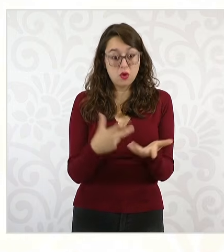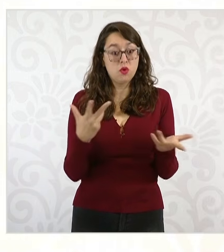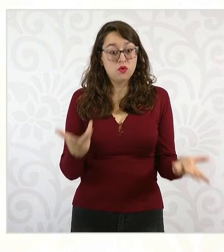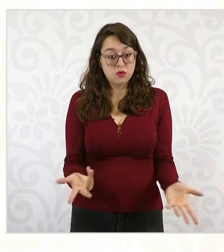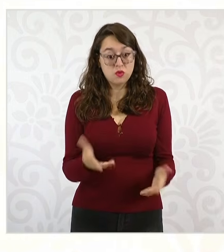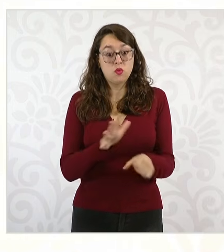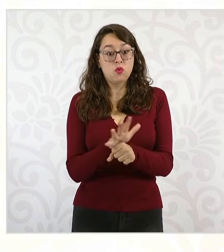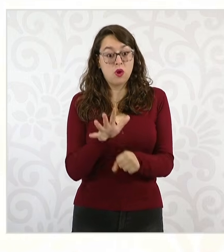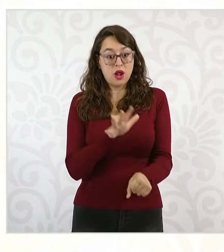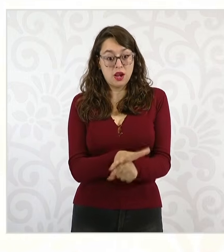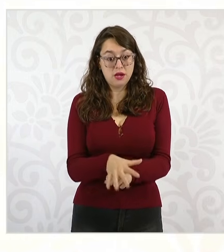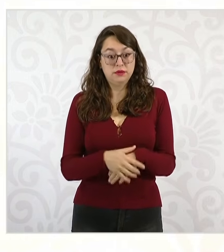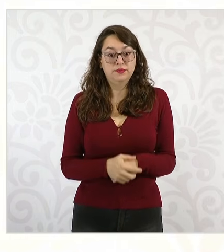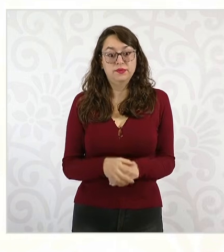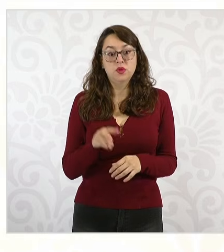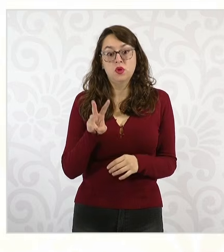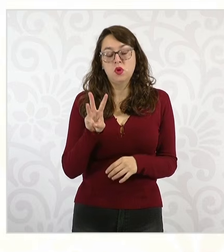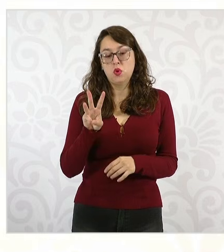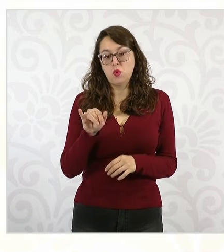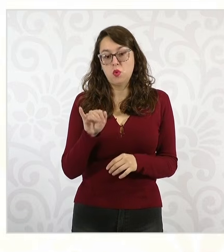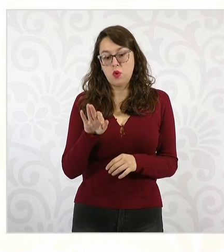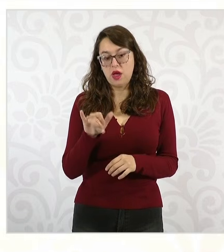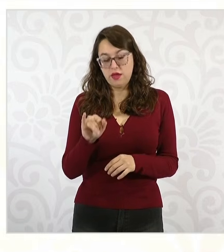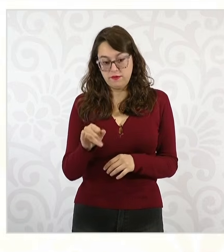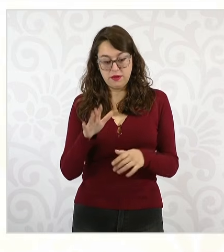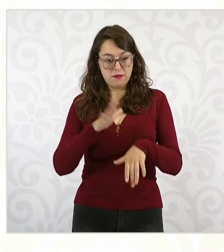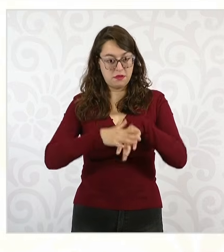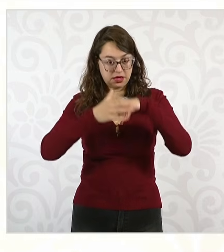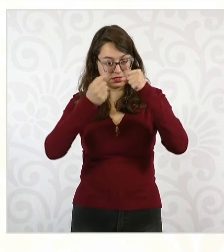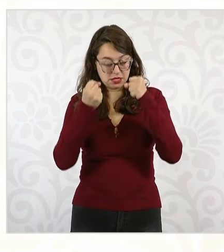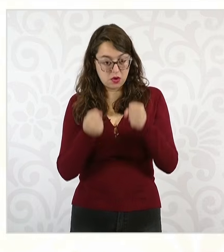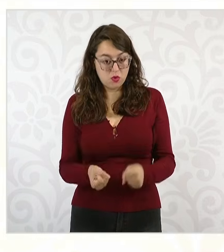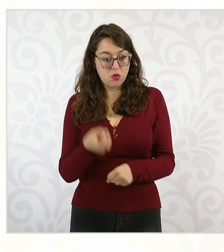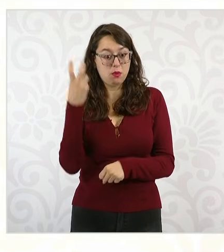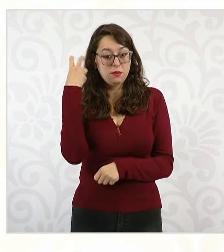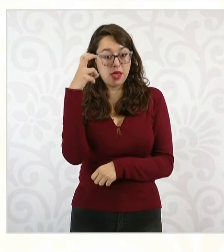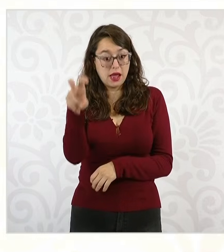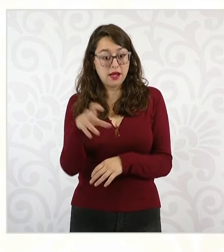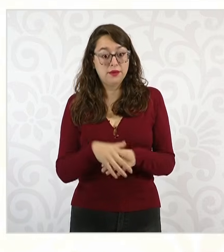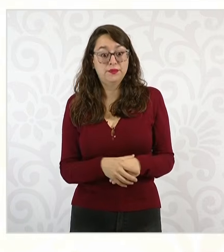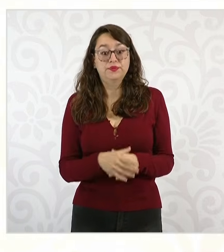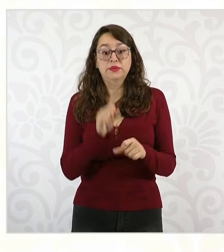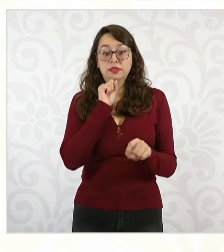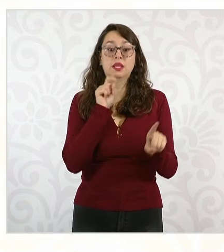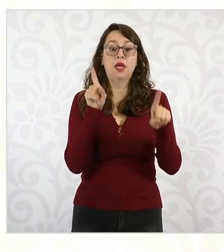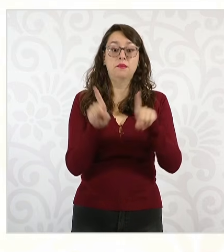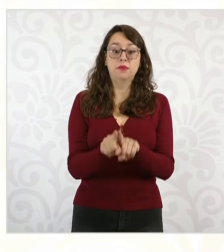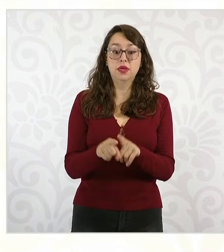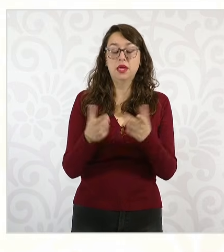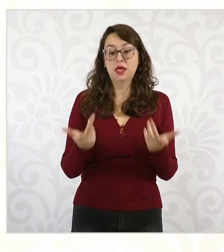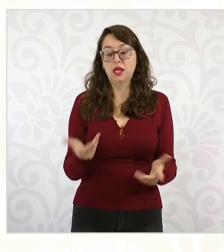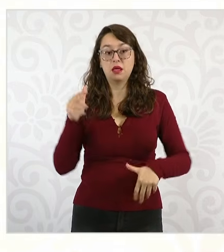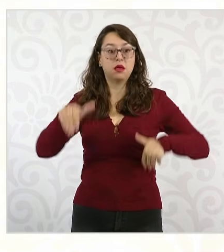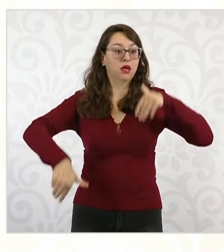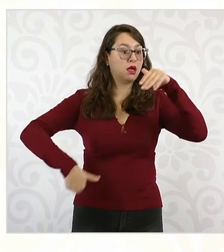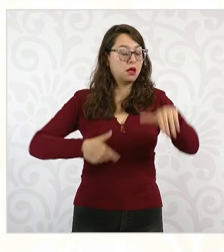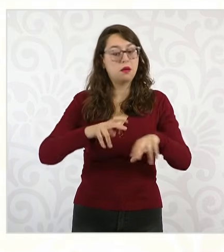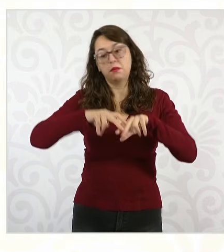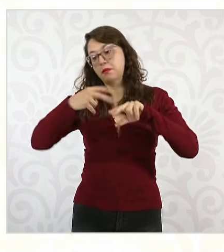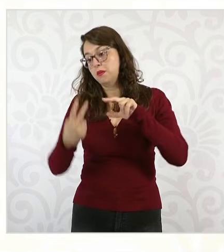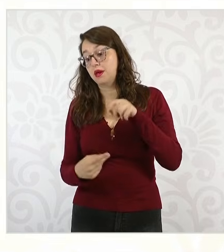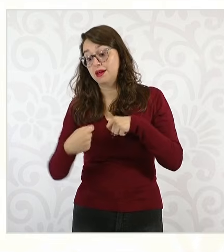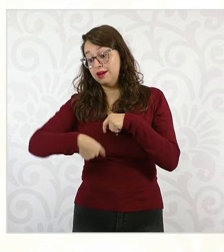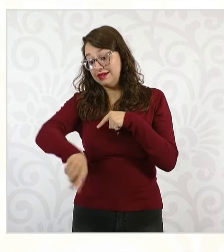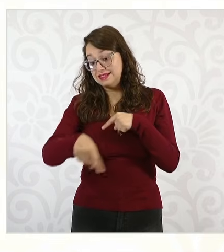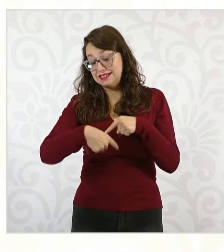año, Wi-Fi público, aprende a navegar de forma más segura al salir de viaje, y un comparativo de precios de balnearios y parques acuáticos ahora